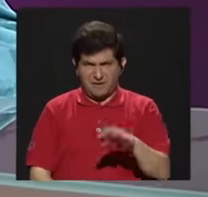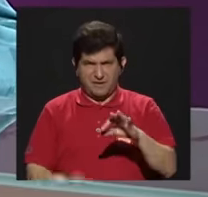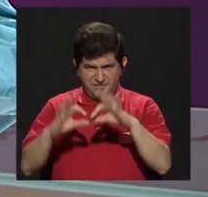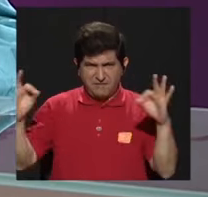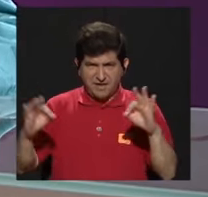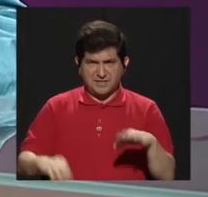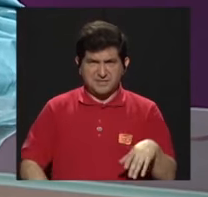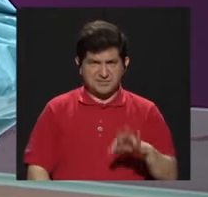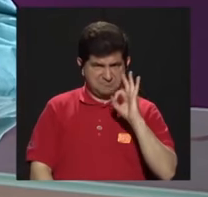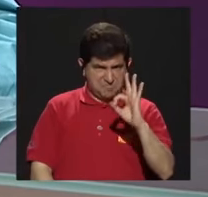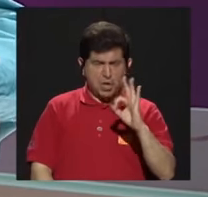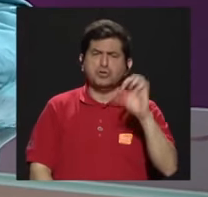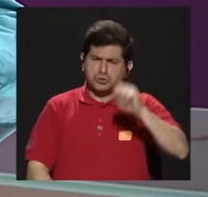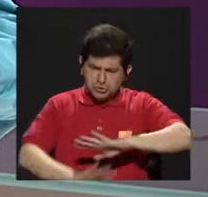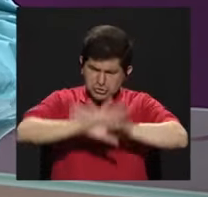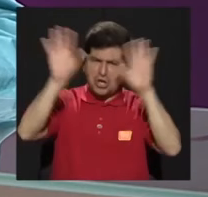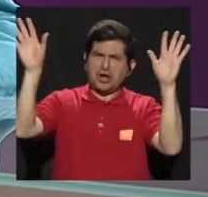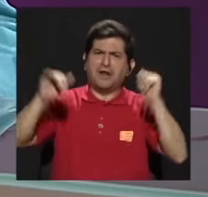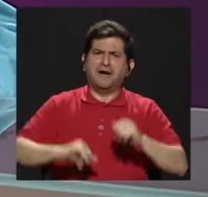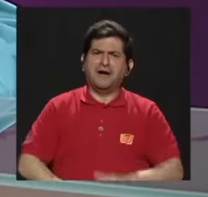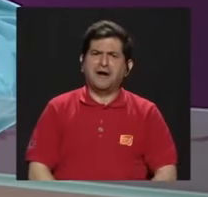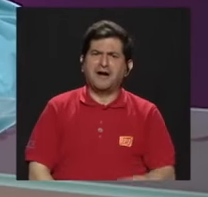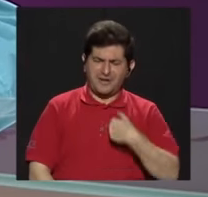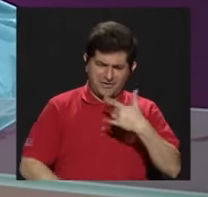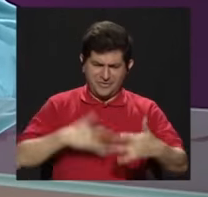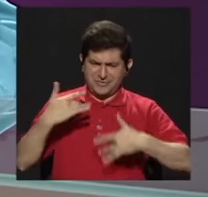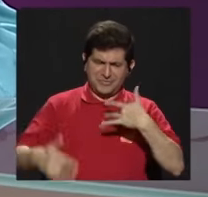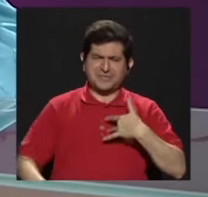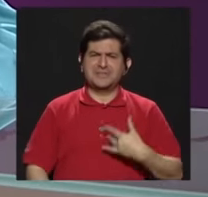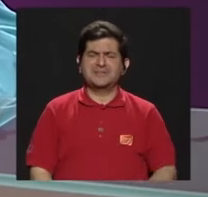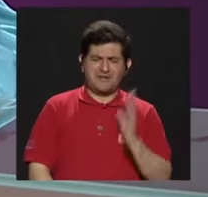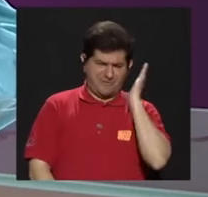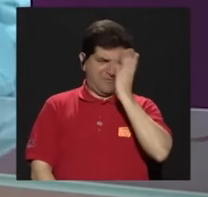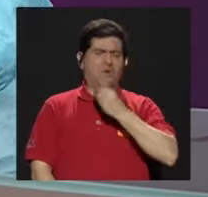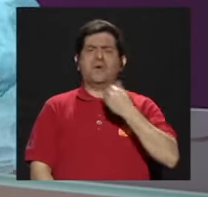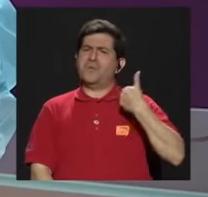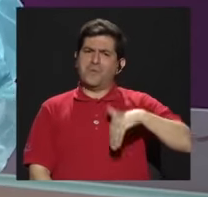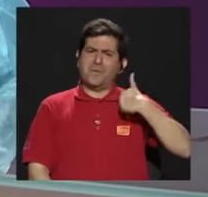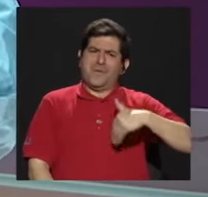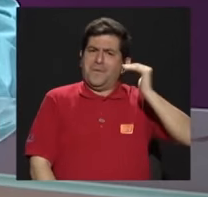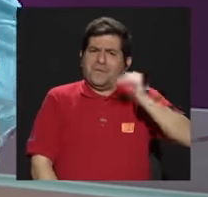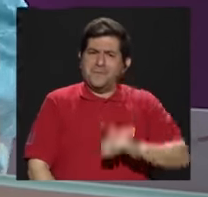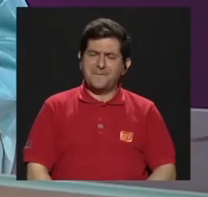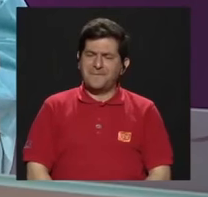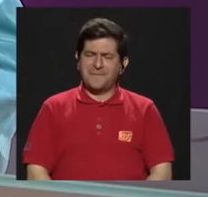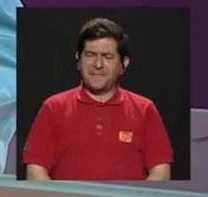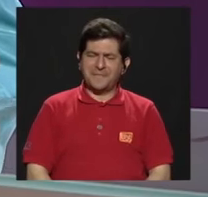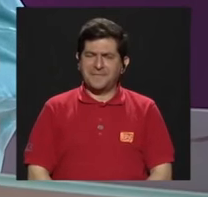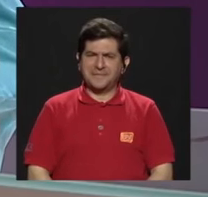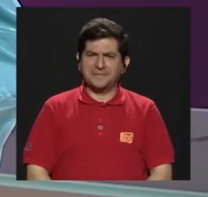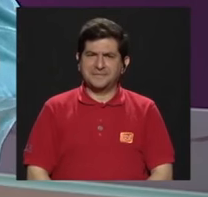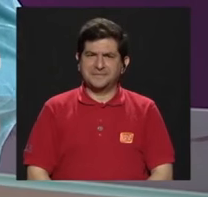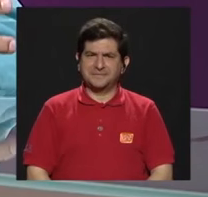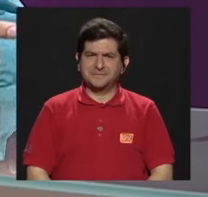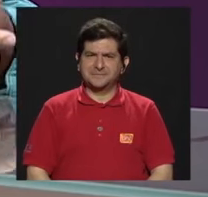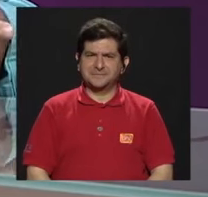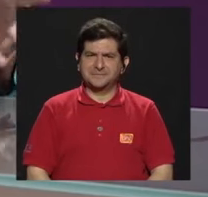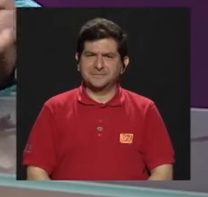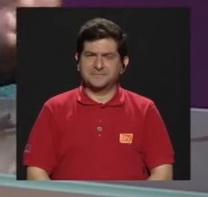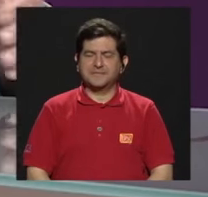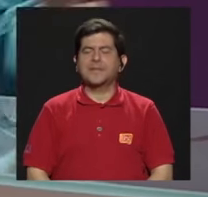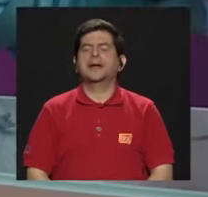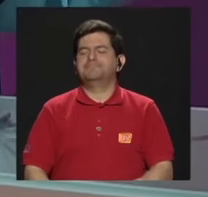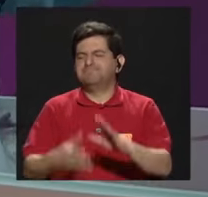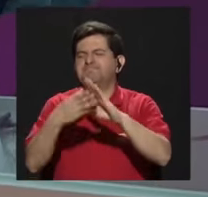piropos? Y dice, claro, si me lo dicen, yo me sentía el hombre más guapo del mundo, ¿eh? Más atractivo, todo. Y a